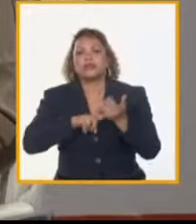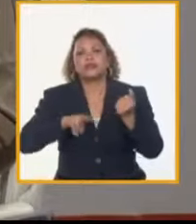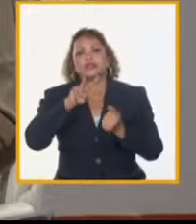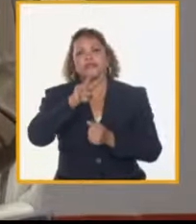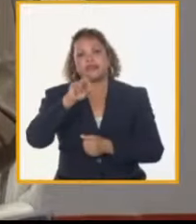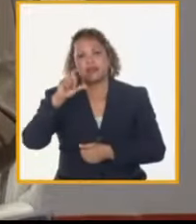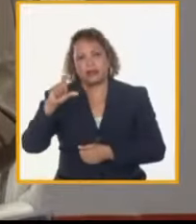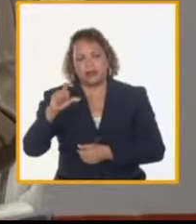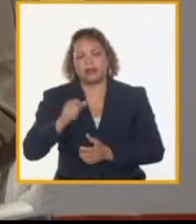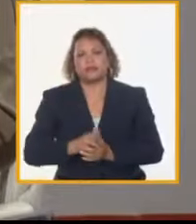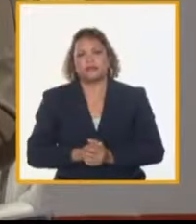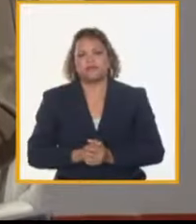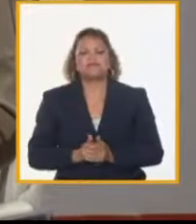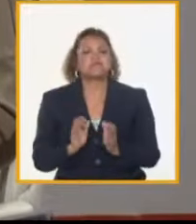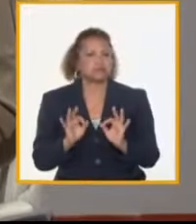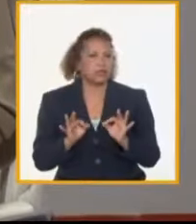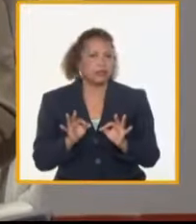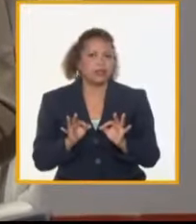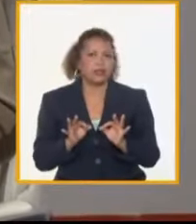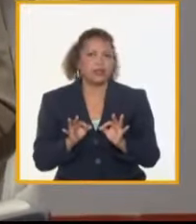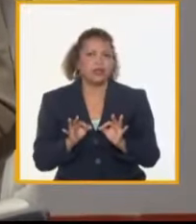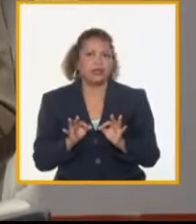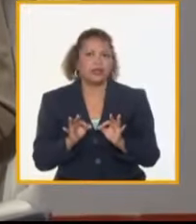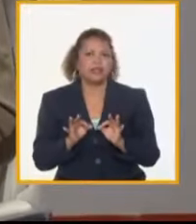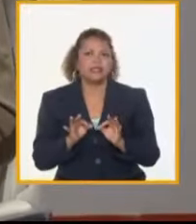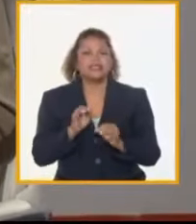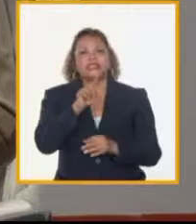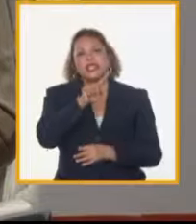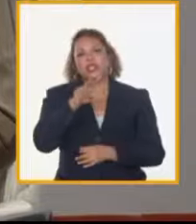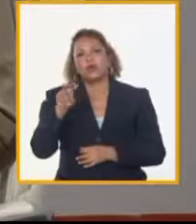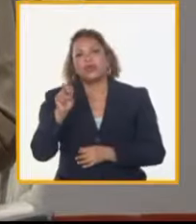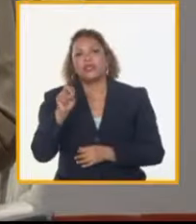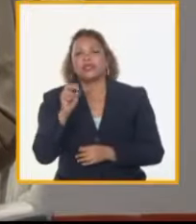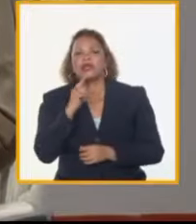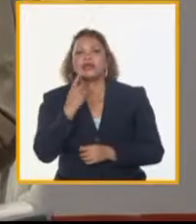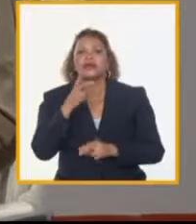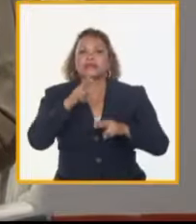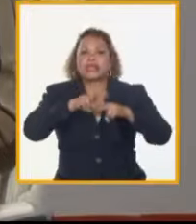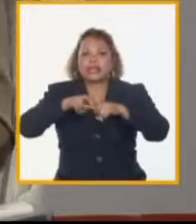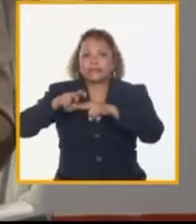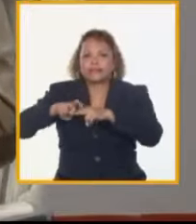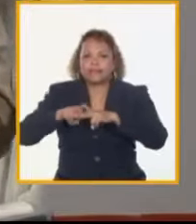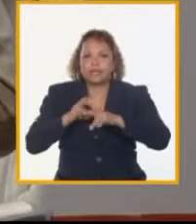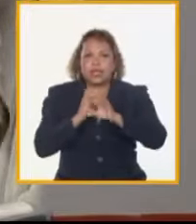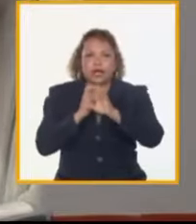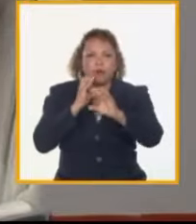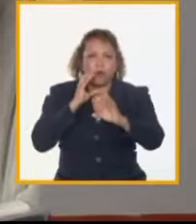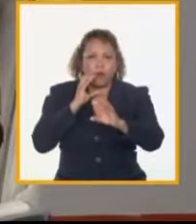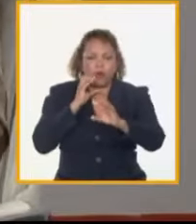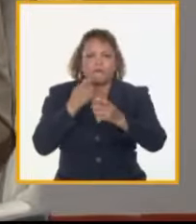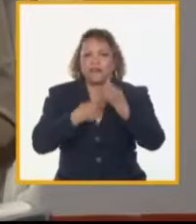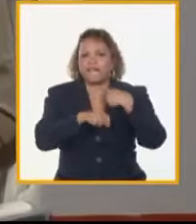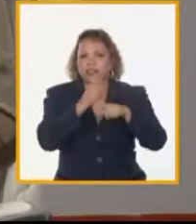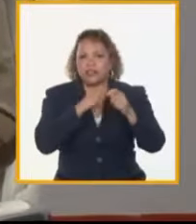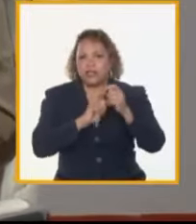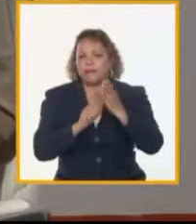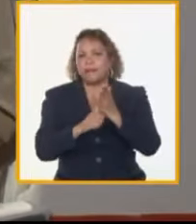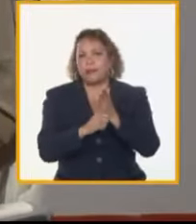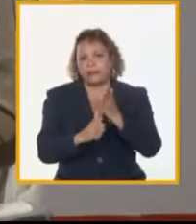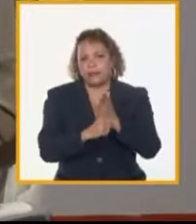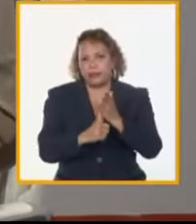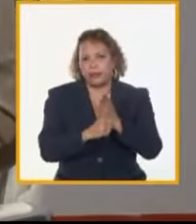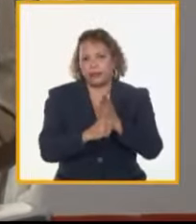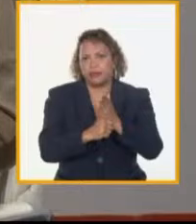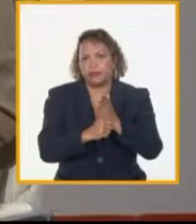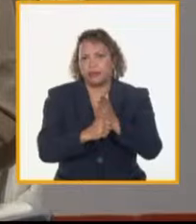cierto que son casi 120 de capacidad que se ponen a disposición de la población en un turno